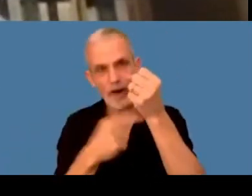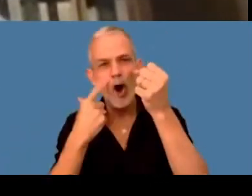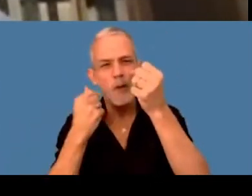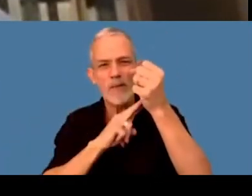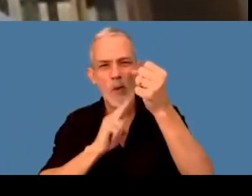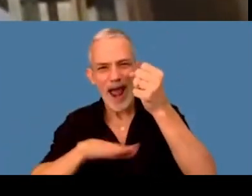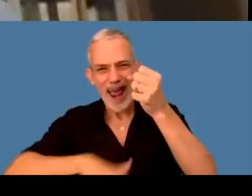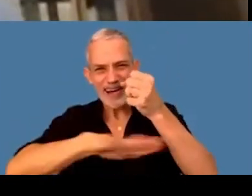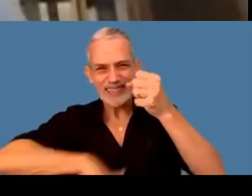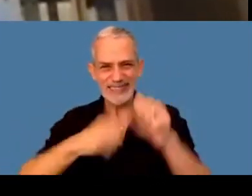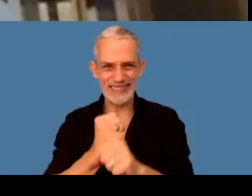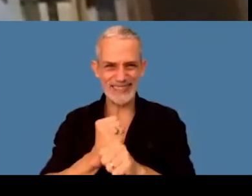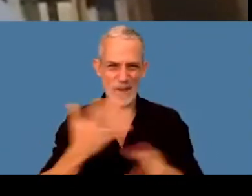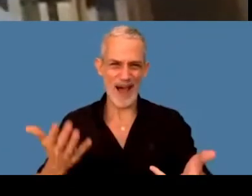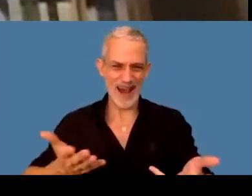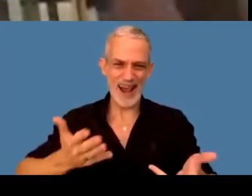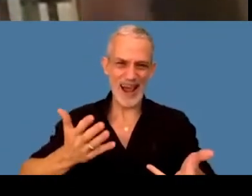trabajan. Entonces,